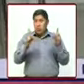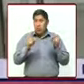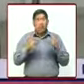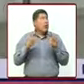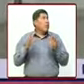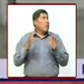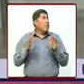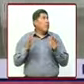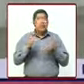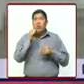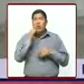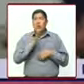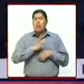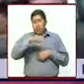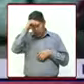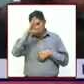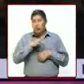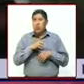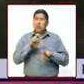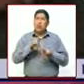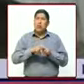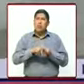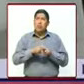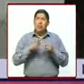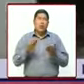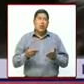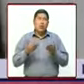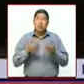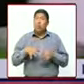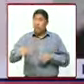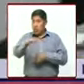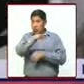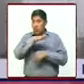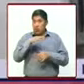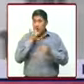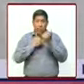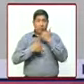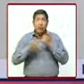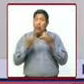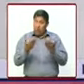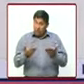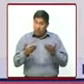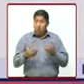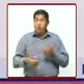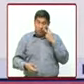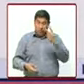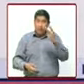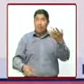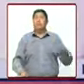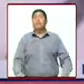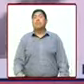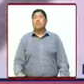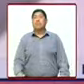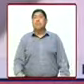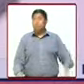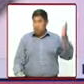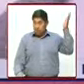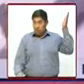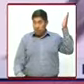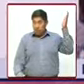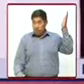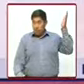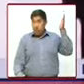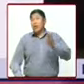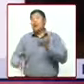bien las señoras y señores están sentados acá, en esta parte, acá en este sector, miren la cantidad de personas que